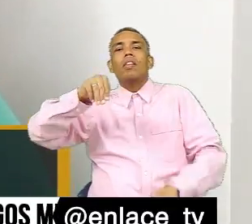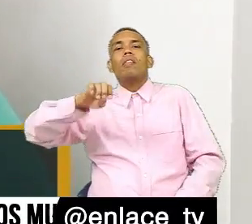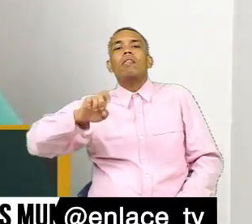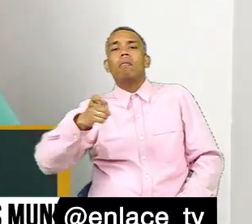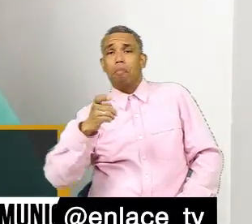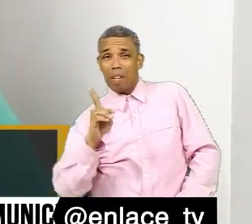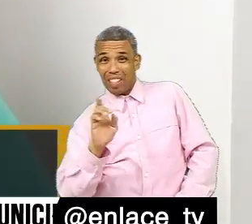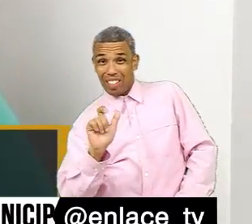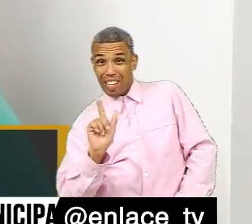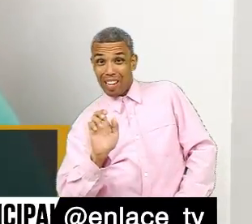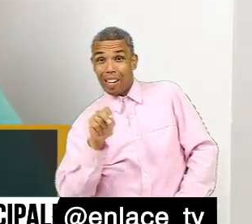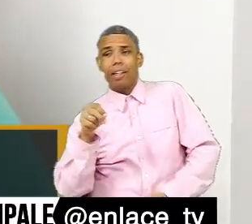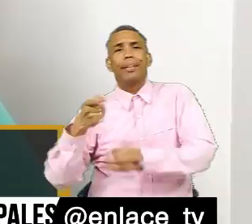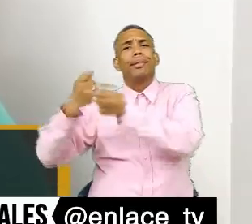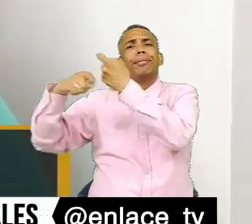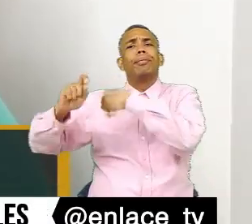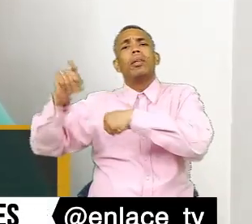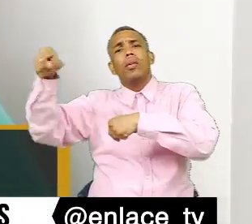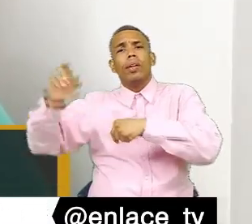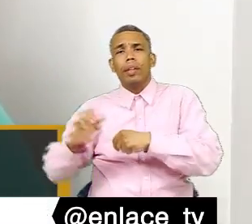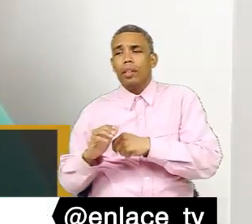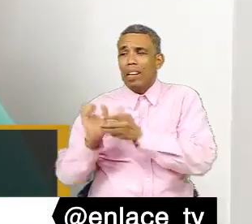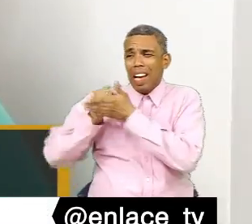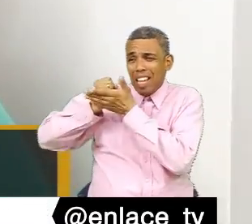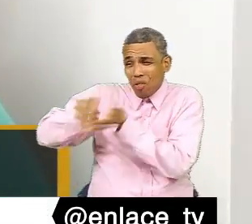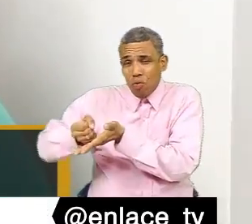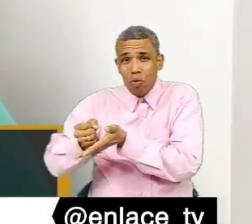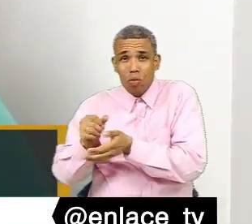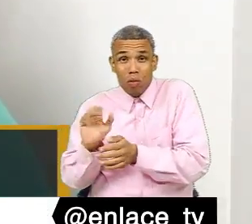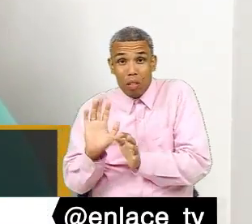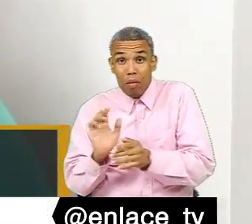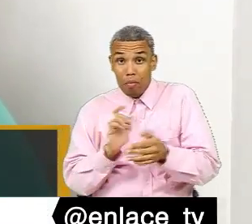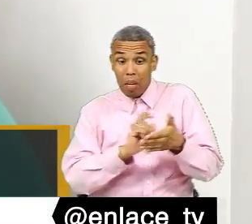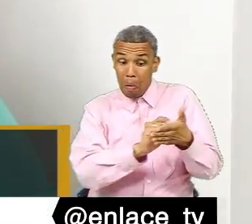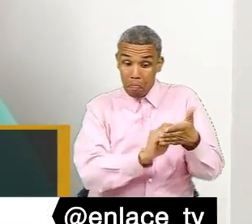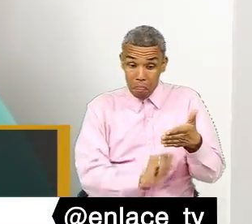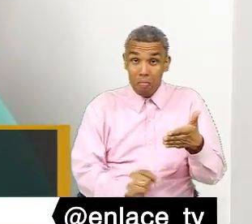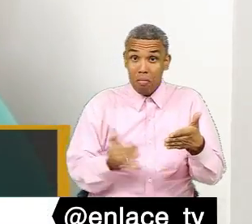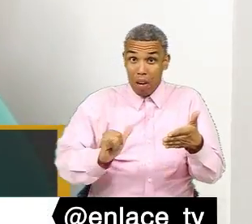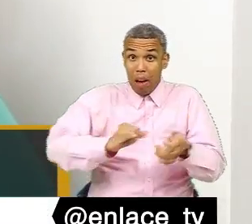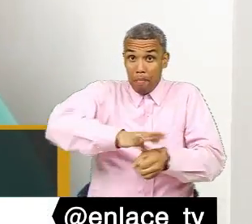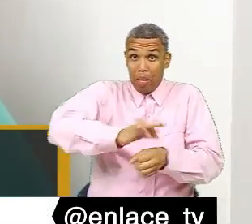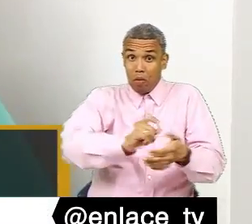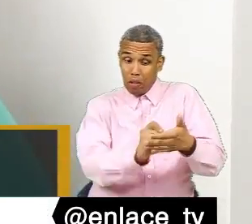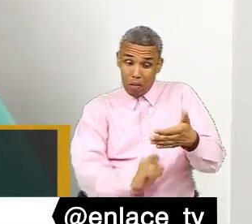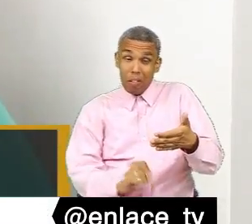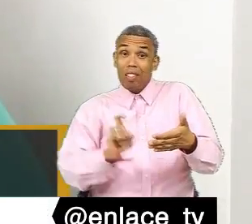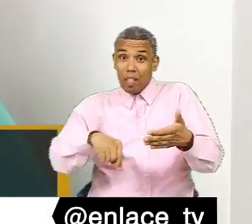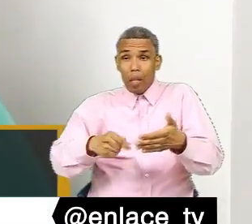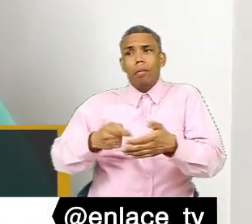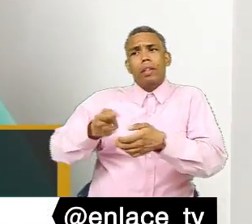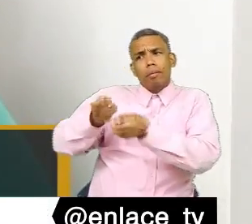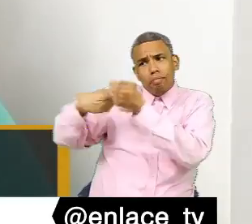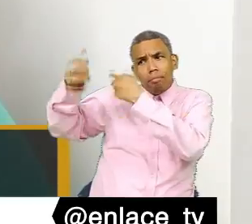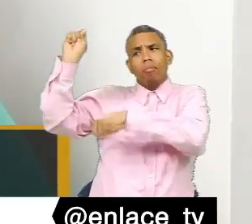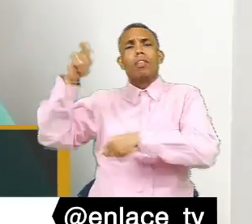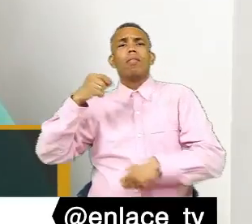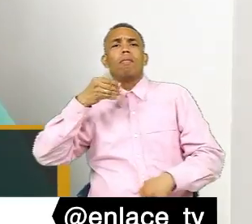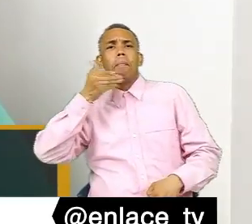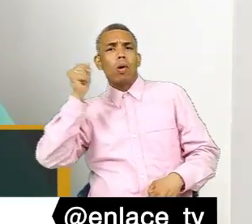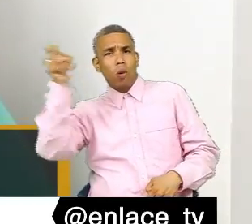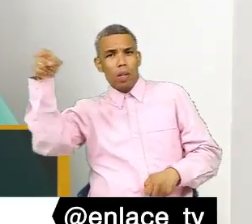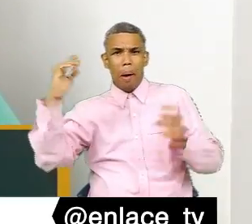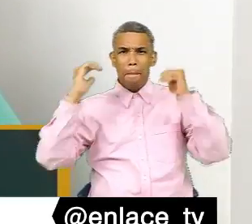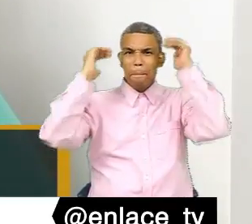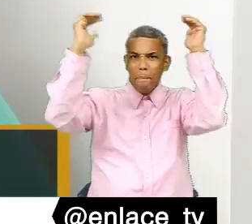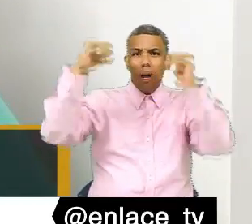cual no me le dan, o sea, tiene la remisión y por el momento no lo sacan de ahí, de la clínica Magdalena. Yo quiero que lo